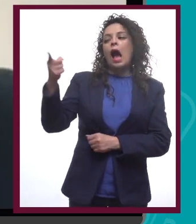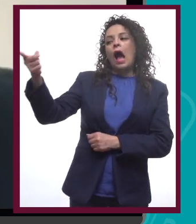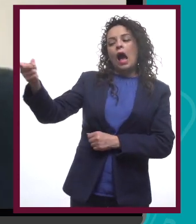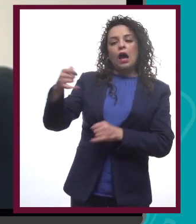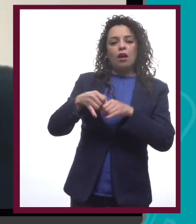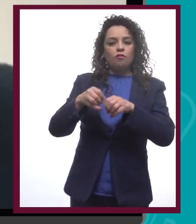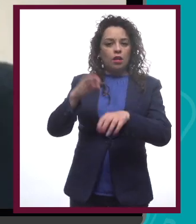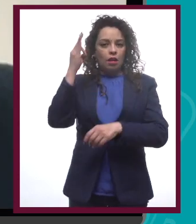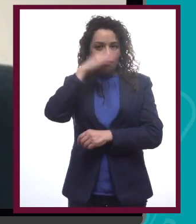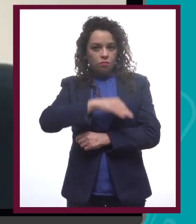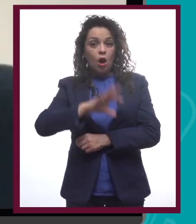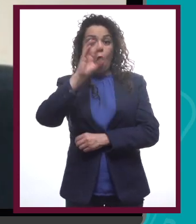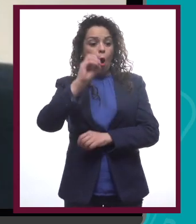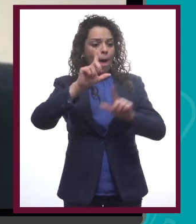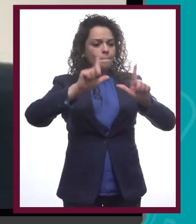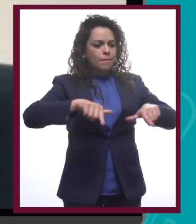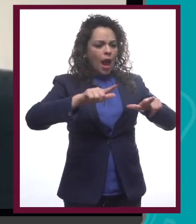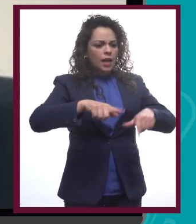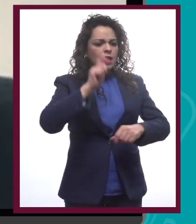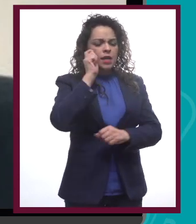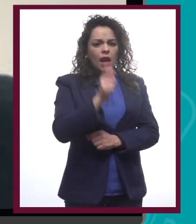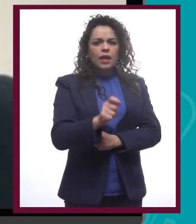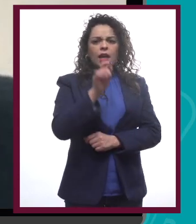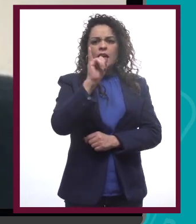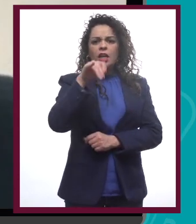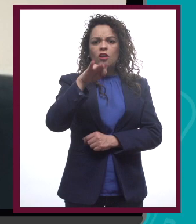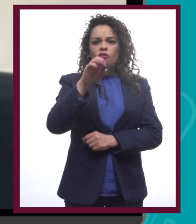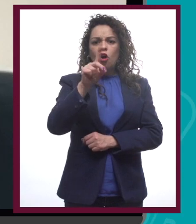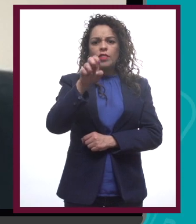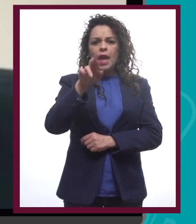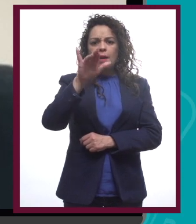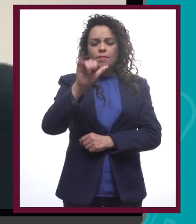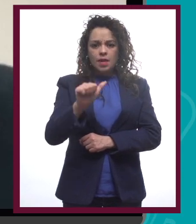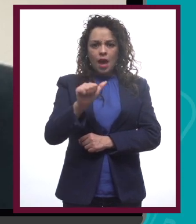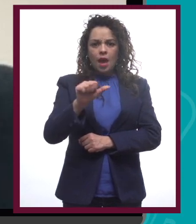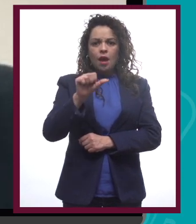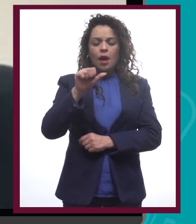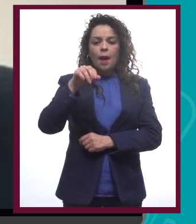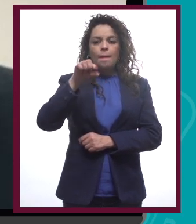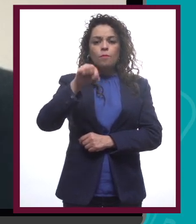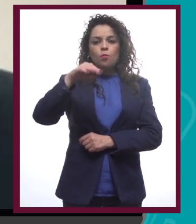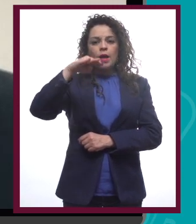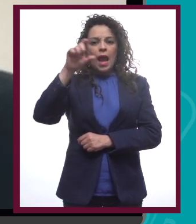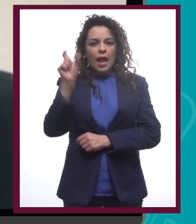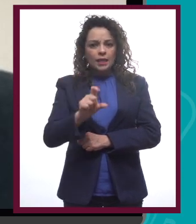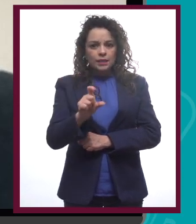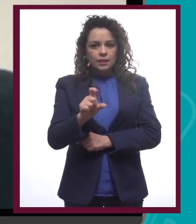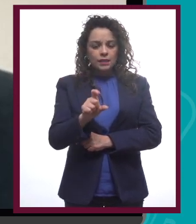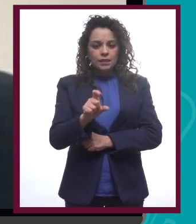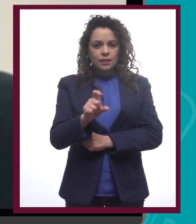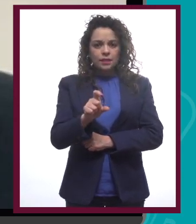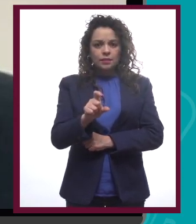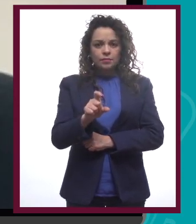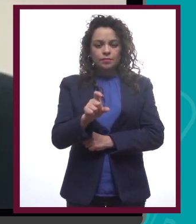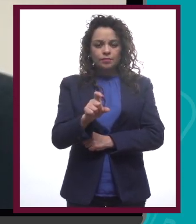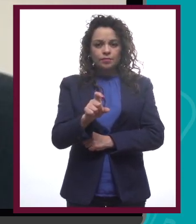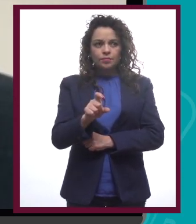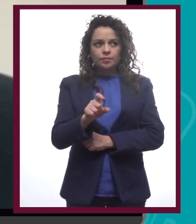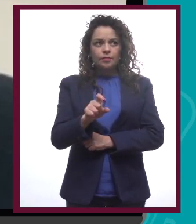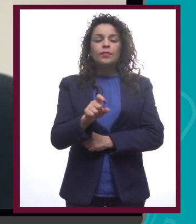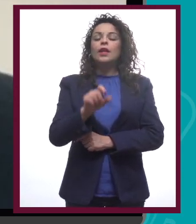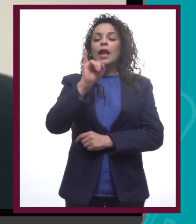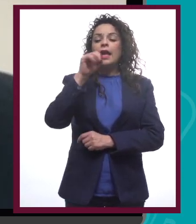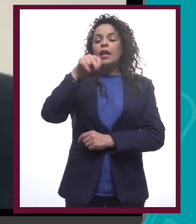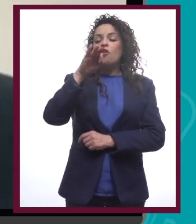otras, la página, por ejemplo, de Infodemia, que está disponible en Infodemia MEX, es decir,